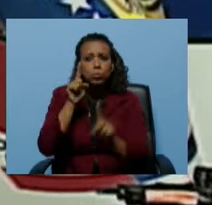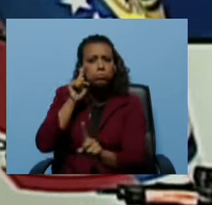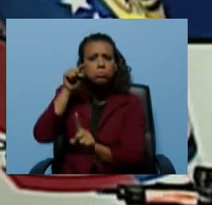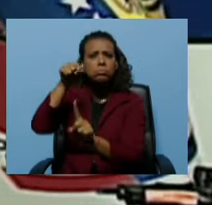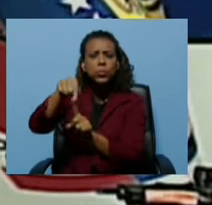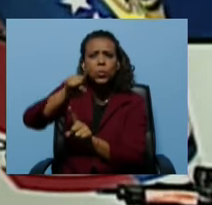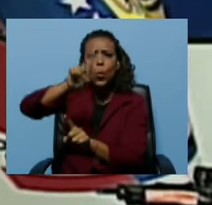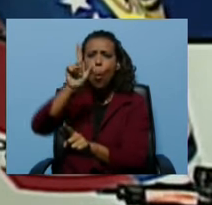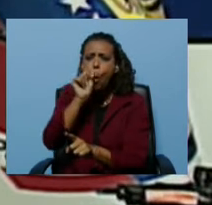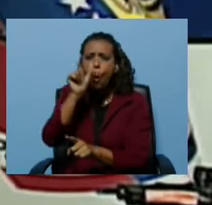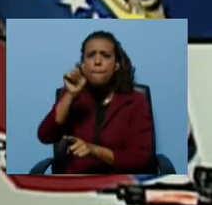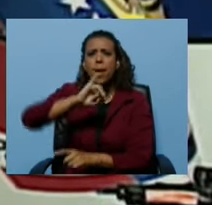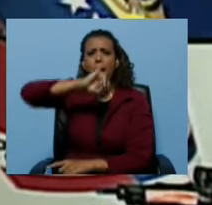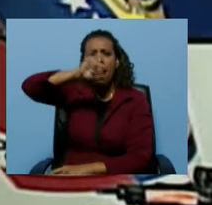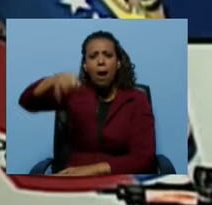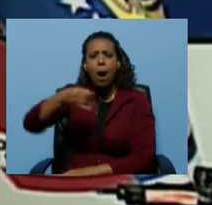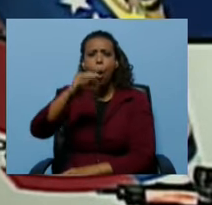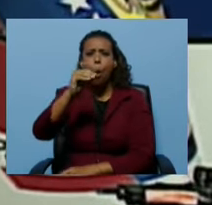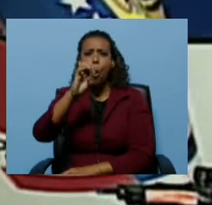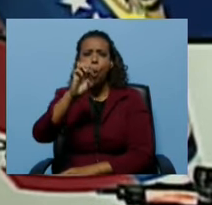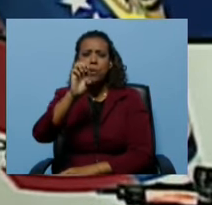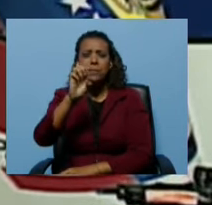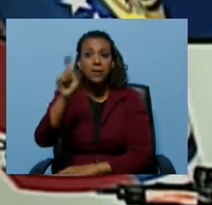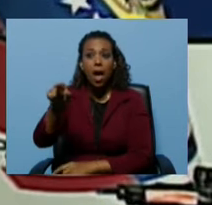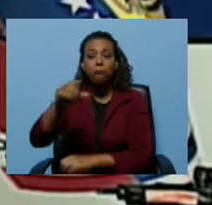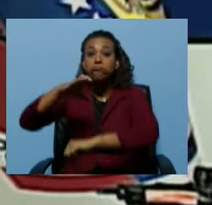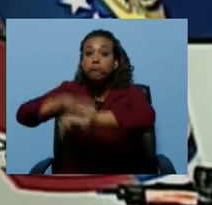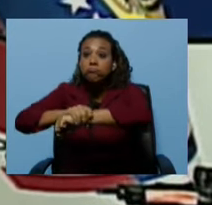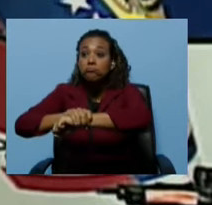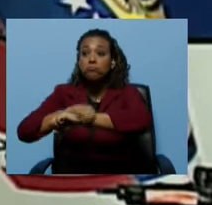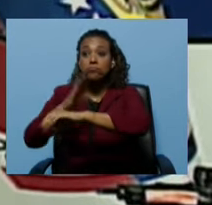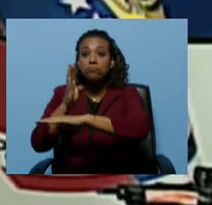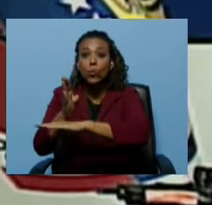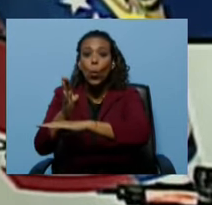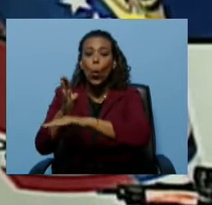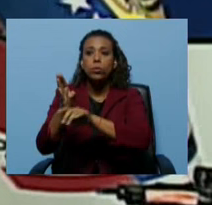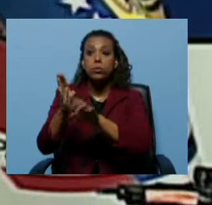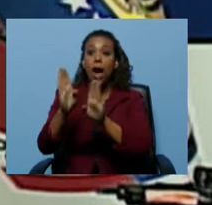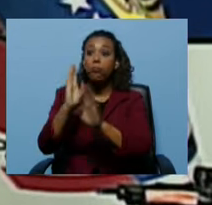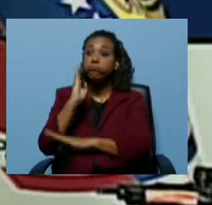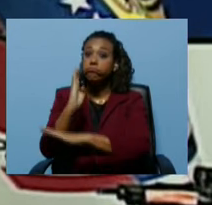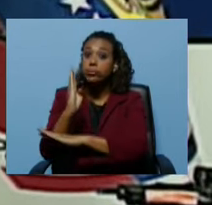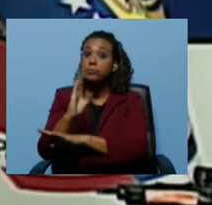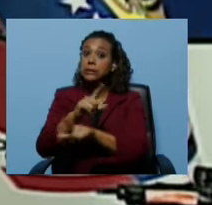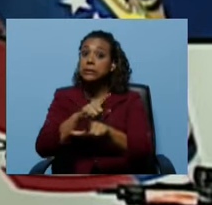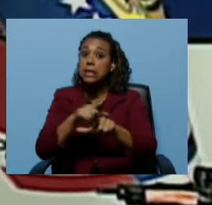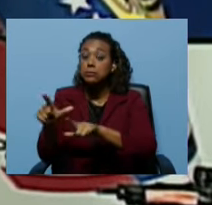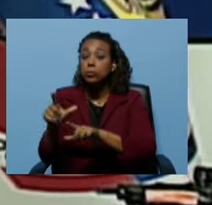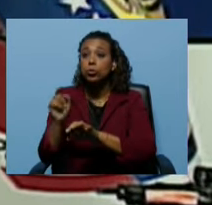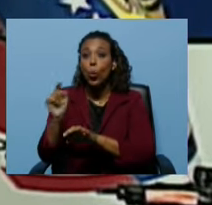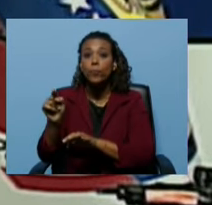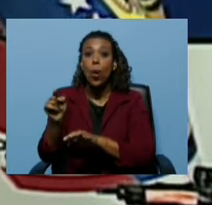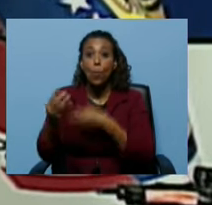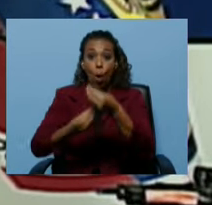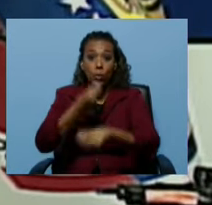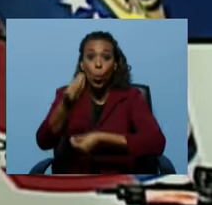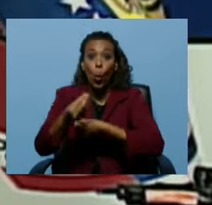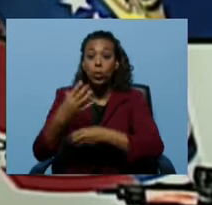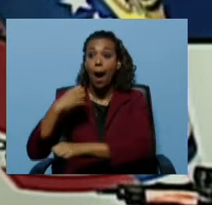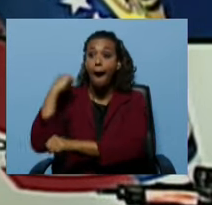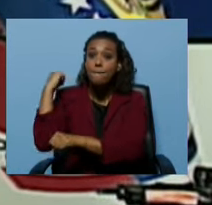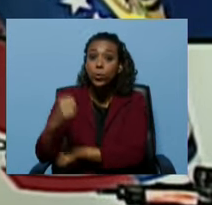se llama José Miguel Estrada, que está detenido, que está condenado por los hechos del